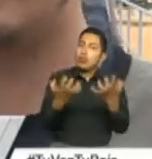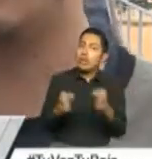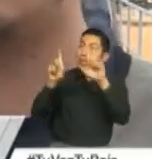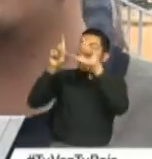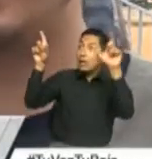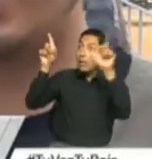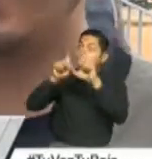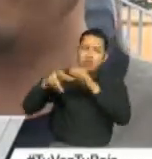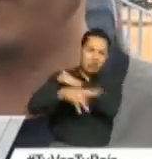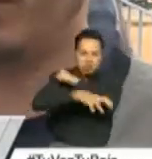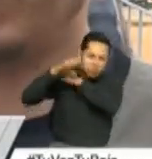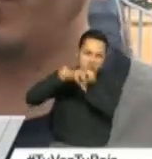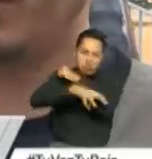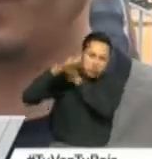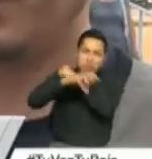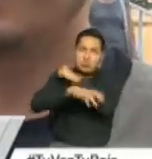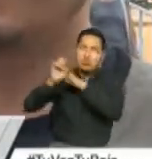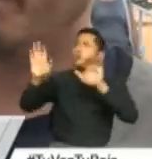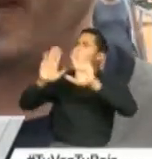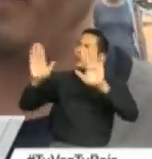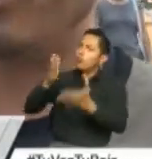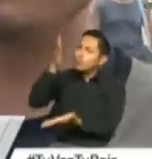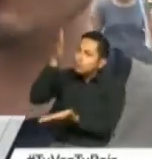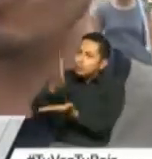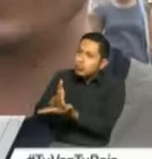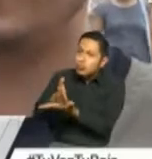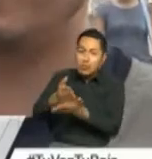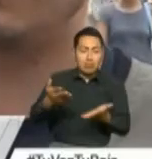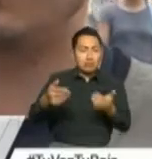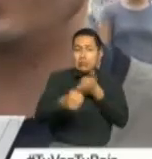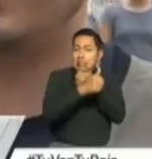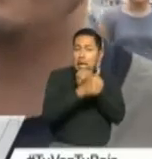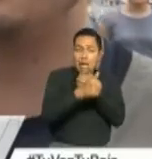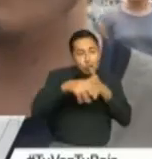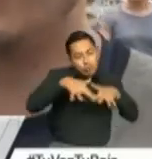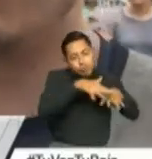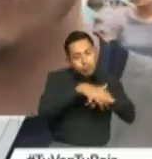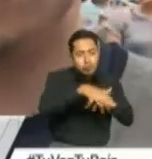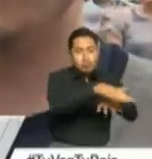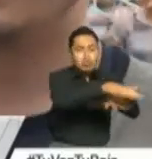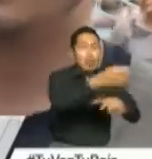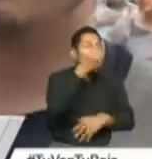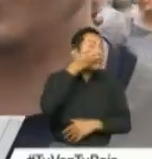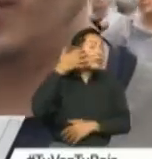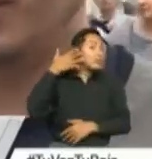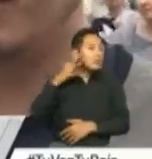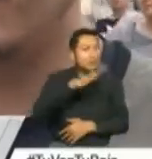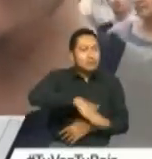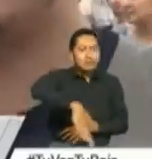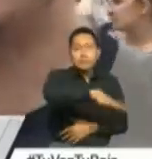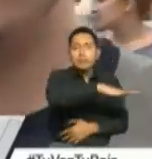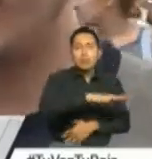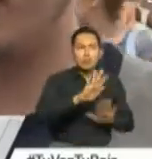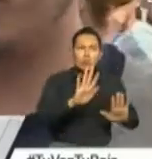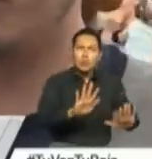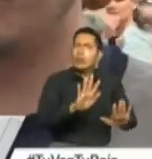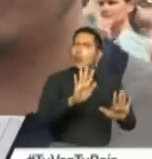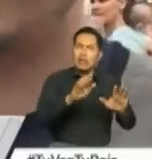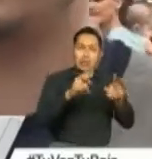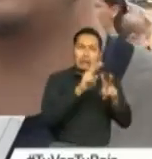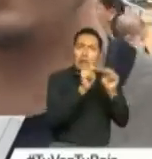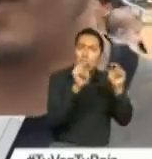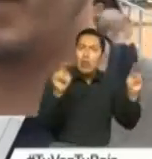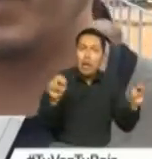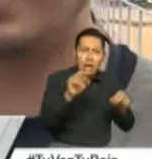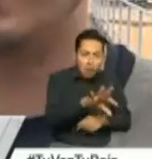explotar petróleo en la desembocadura del río Amazonas, muy cerca de los corales de la Amazonía, un bioma único, intacto, recién encontrado para el